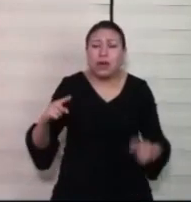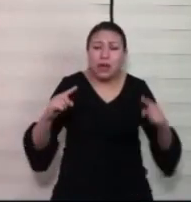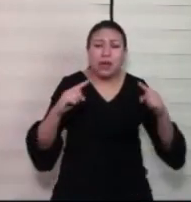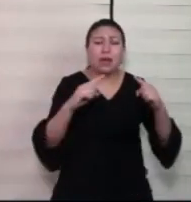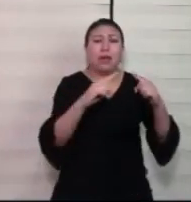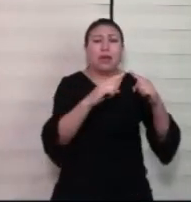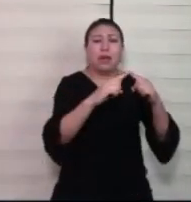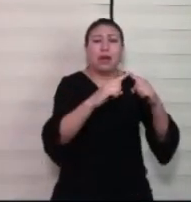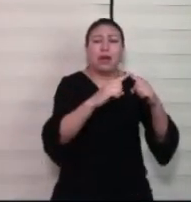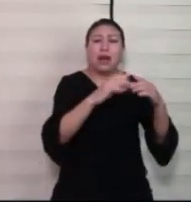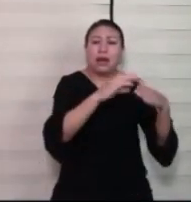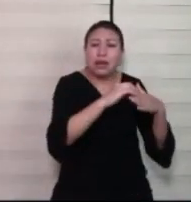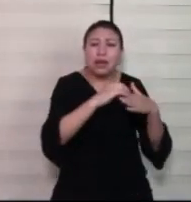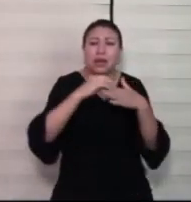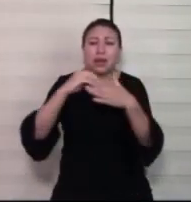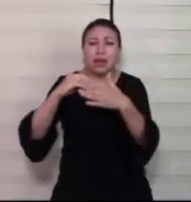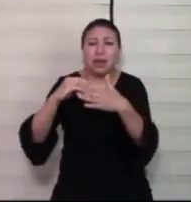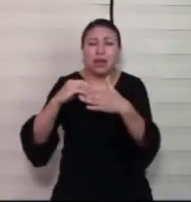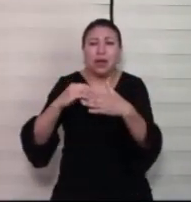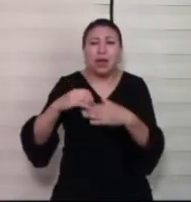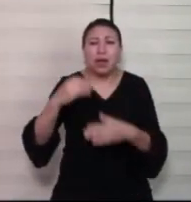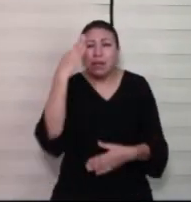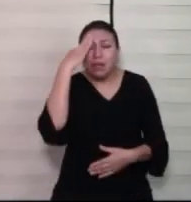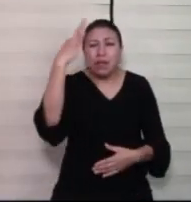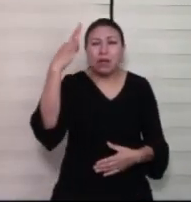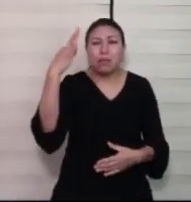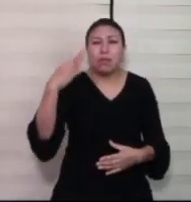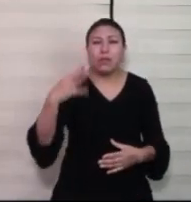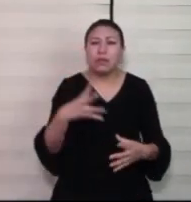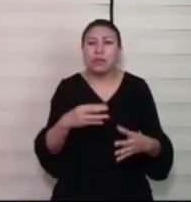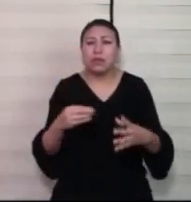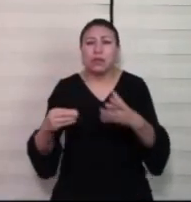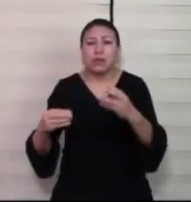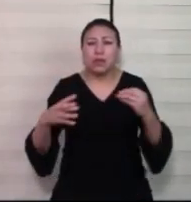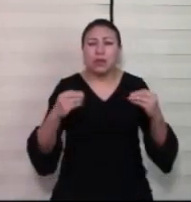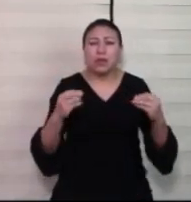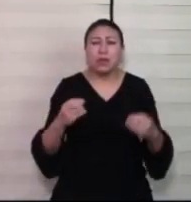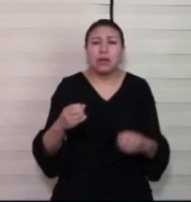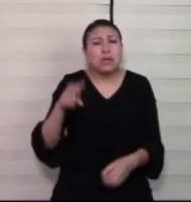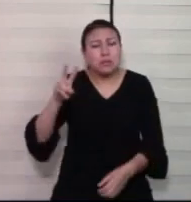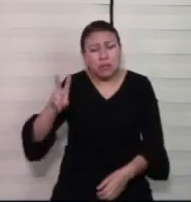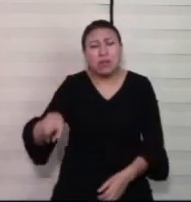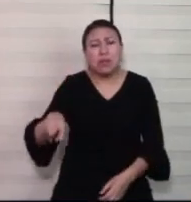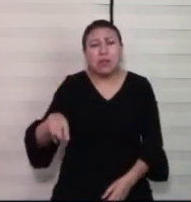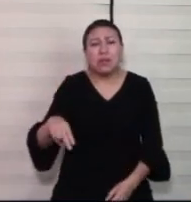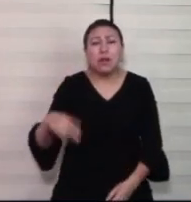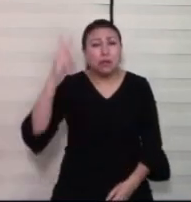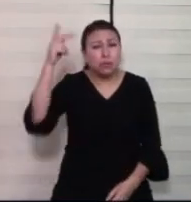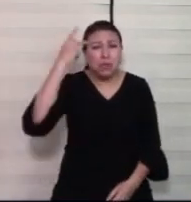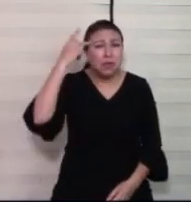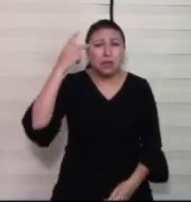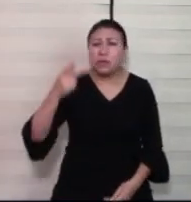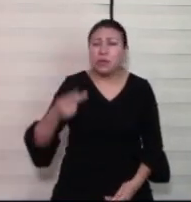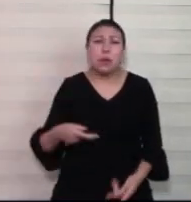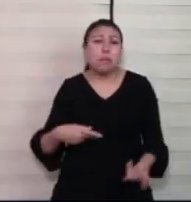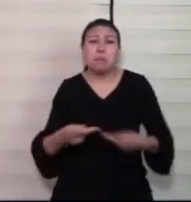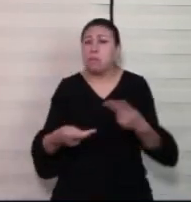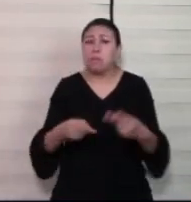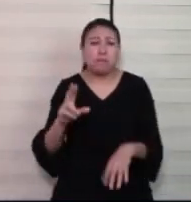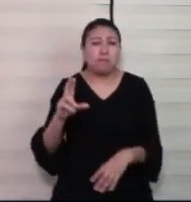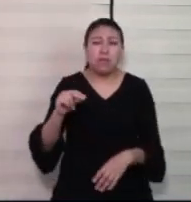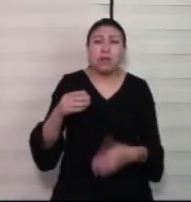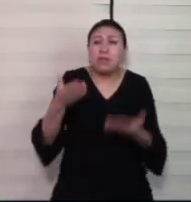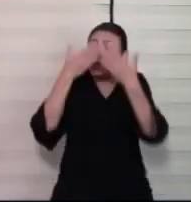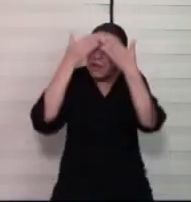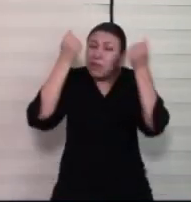tiempo de una pandemia. Y es cierto, los mismos pastores no estaban preparados. No sabían cómo